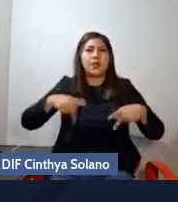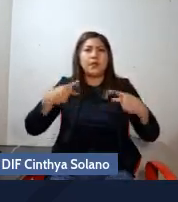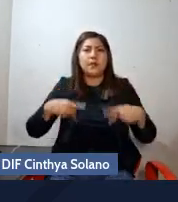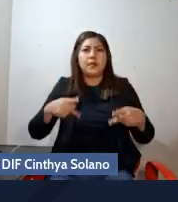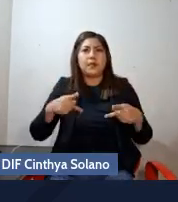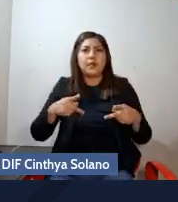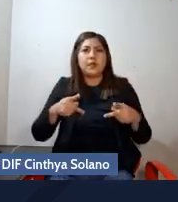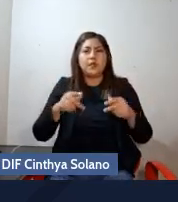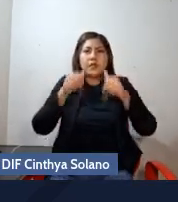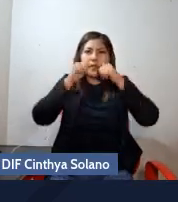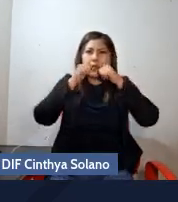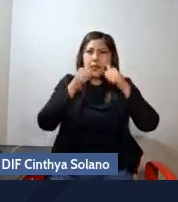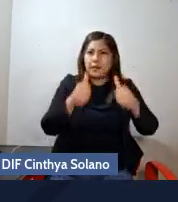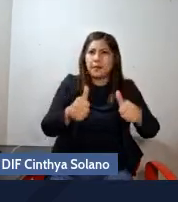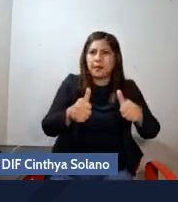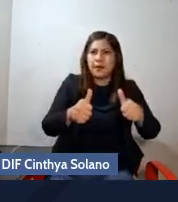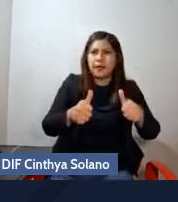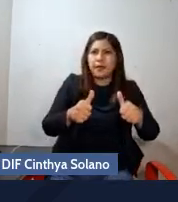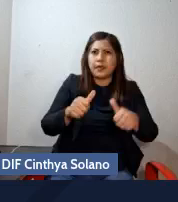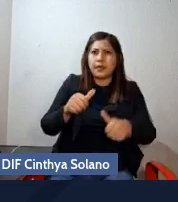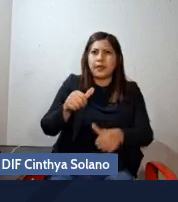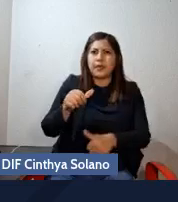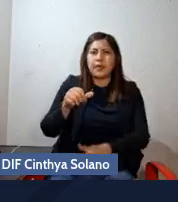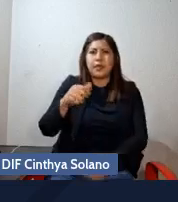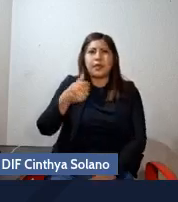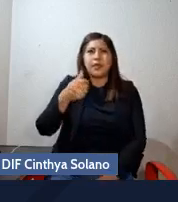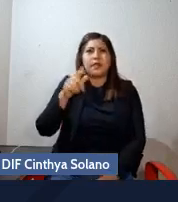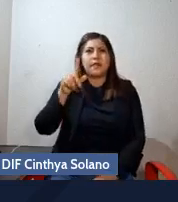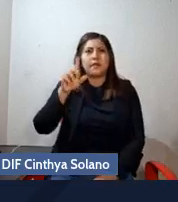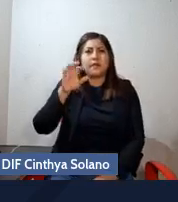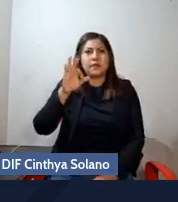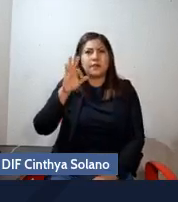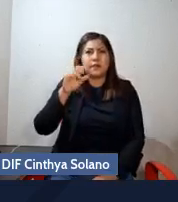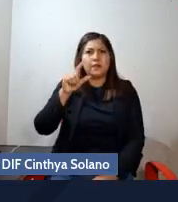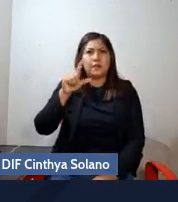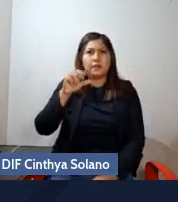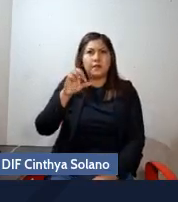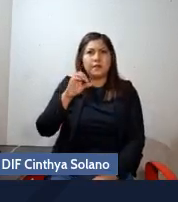Ministerio Público que le pueda orientar en caso de que no estemos alguno de nosotros.